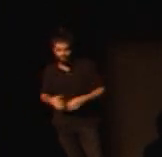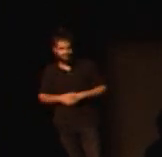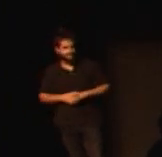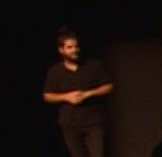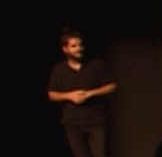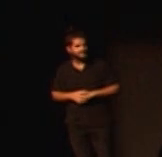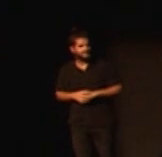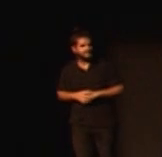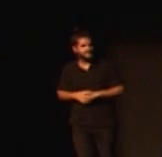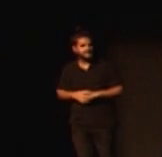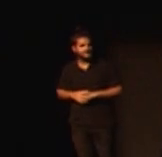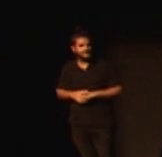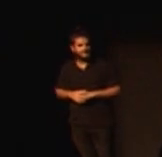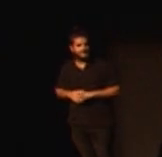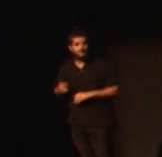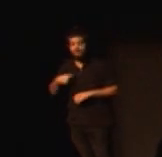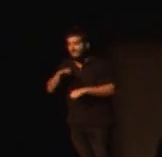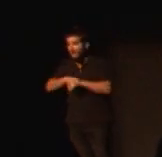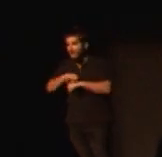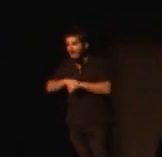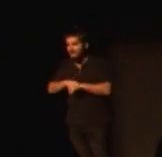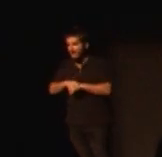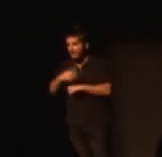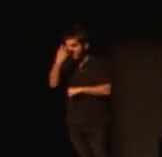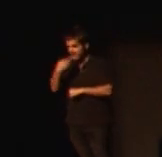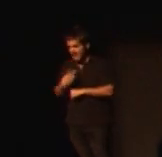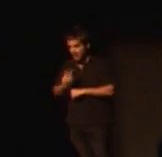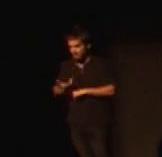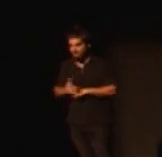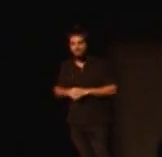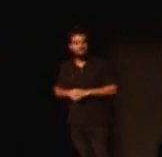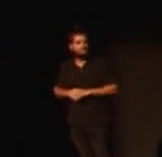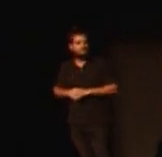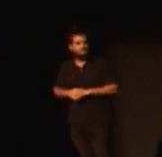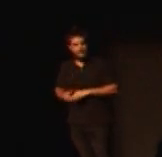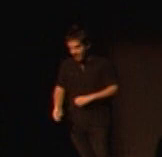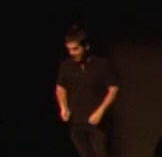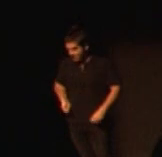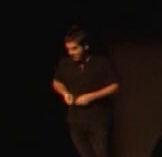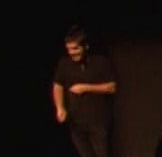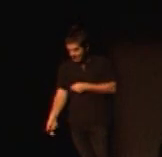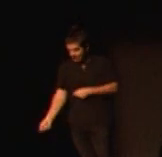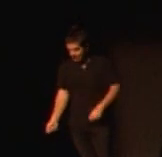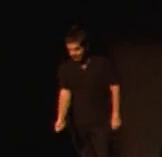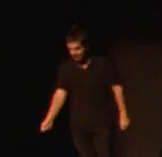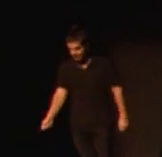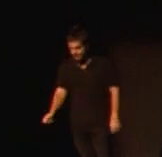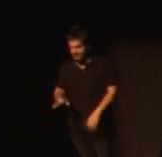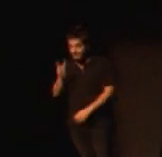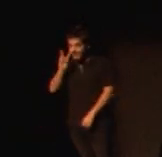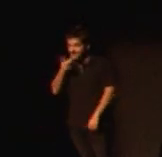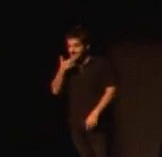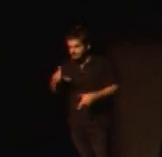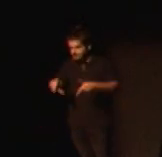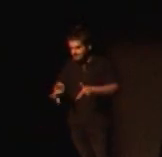amigo Quero. Porque él es ciego, entonces, claro, usa el bastón para comprobar si en su asiento del tren hay alguien sentado.